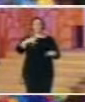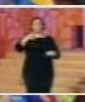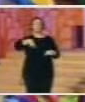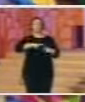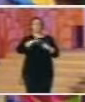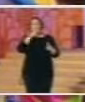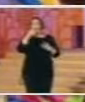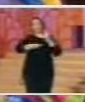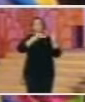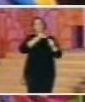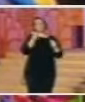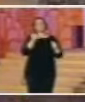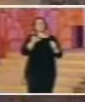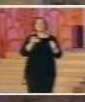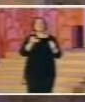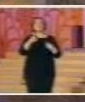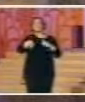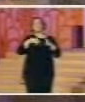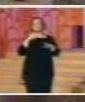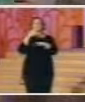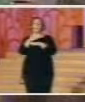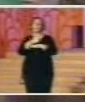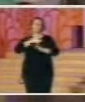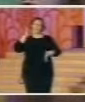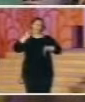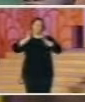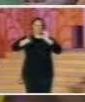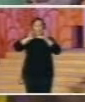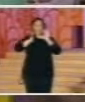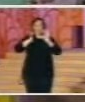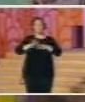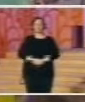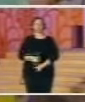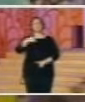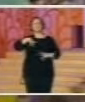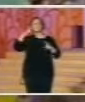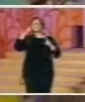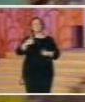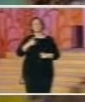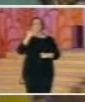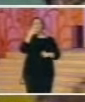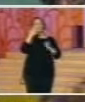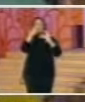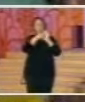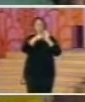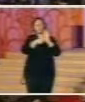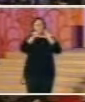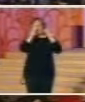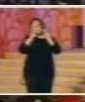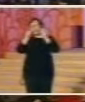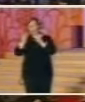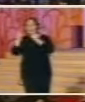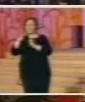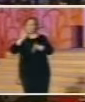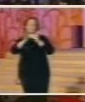tenido otra opción que ir a terapia. Y hemos trabajado 5 puntos de terapia